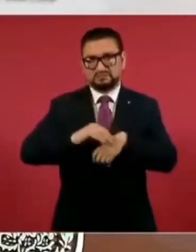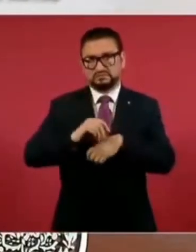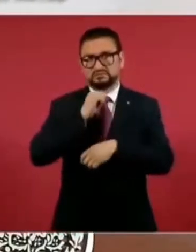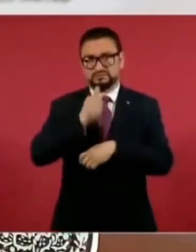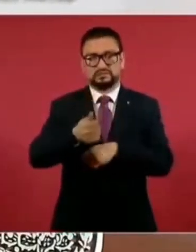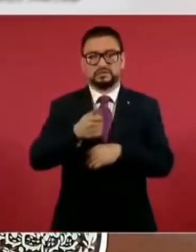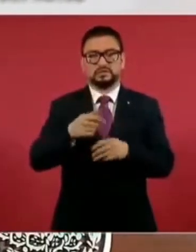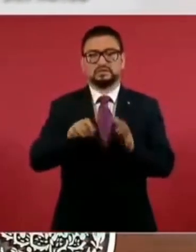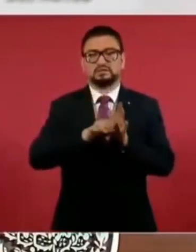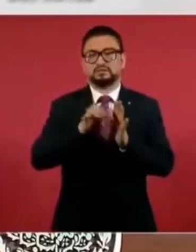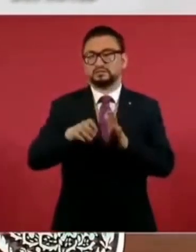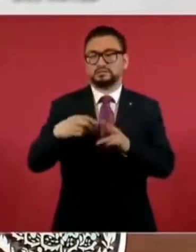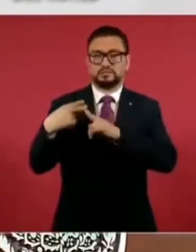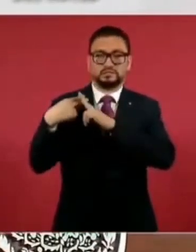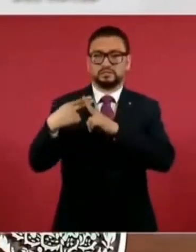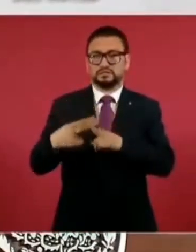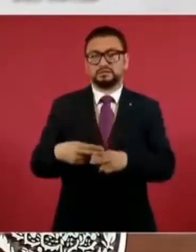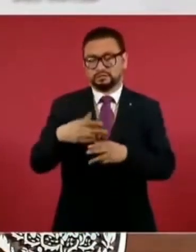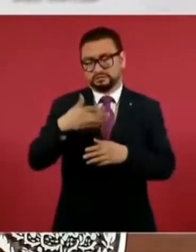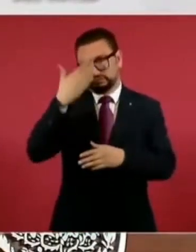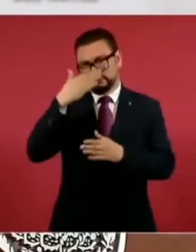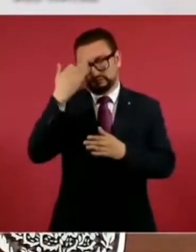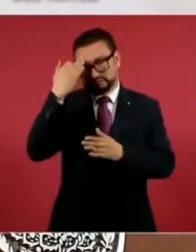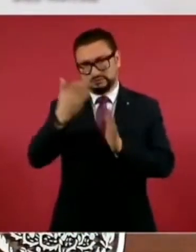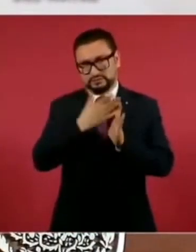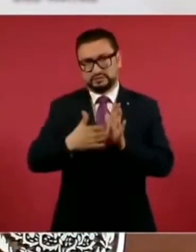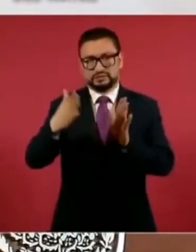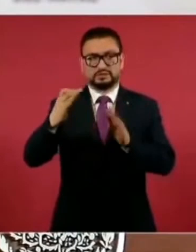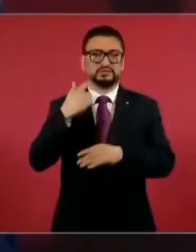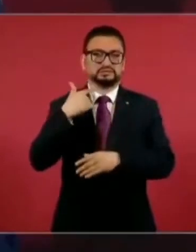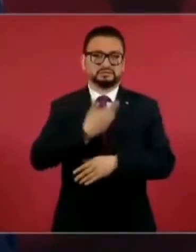como lo hicieron durante todo el periodo neoliberal.